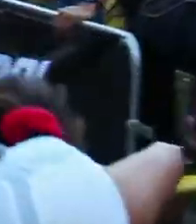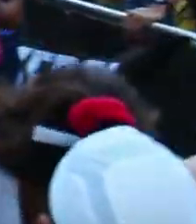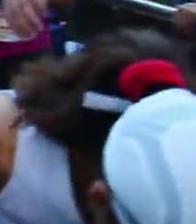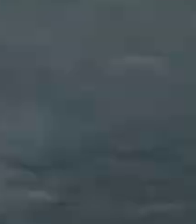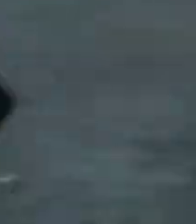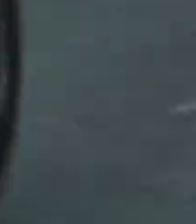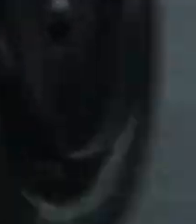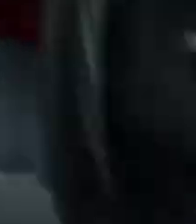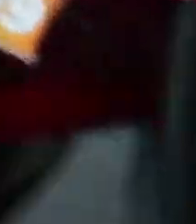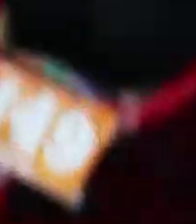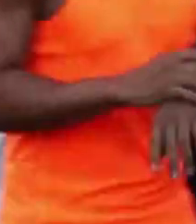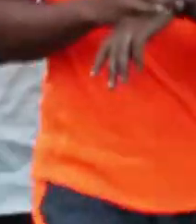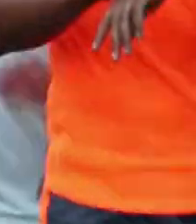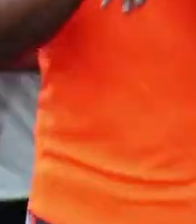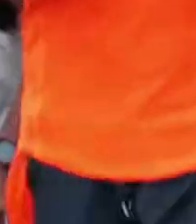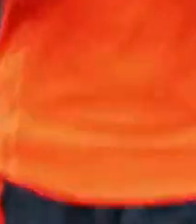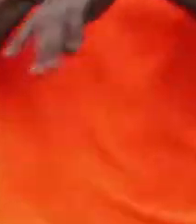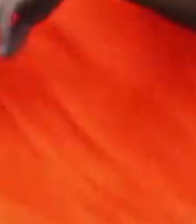ganas.